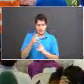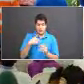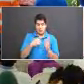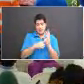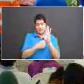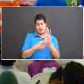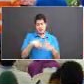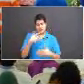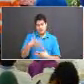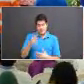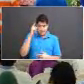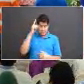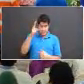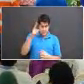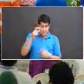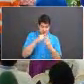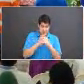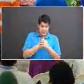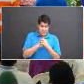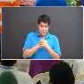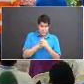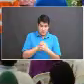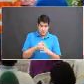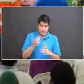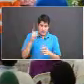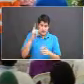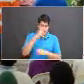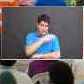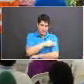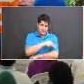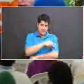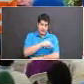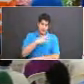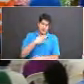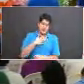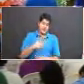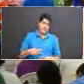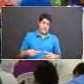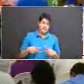delante de ti rogándote que tengas piedad de mi vida.